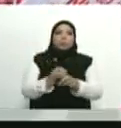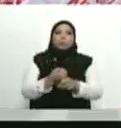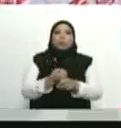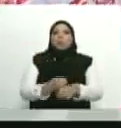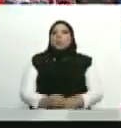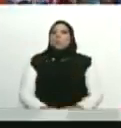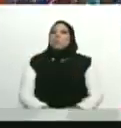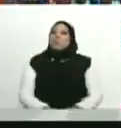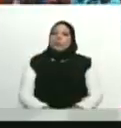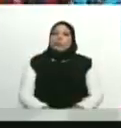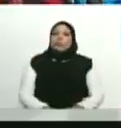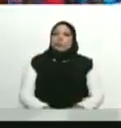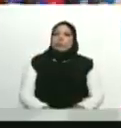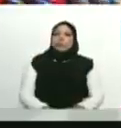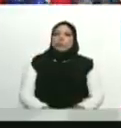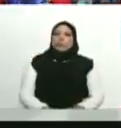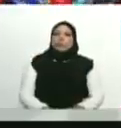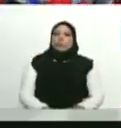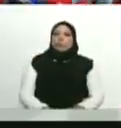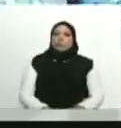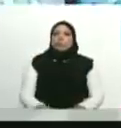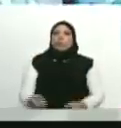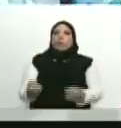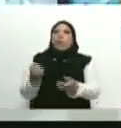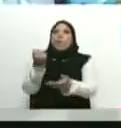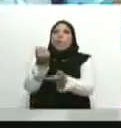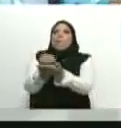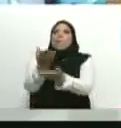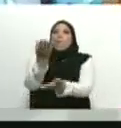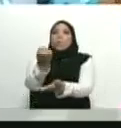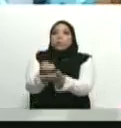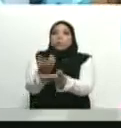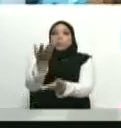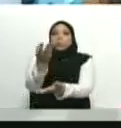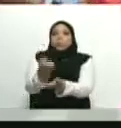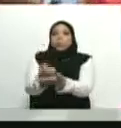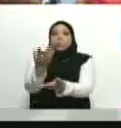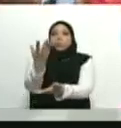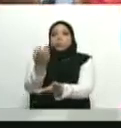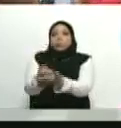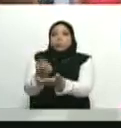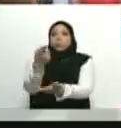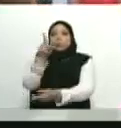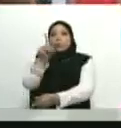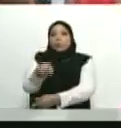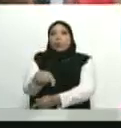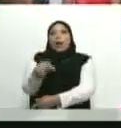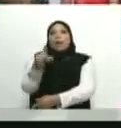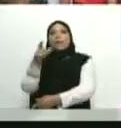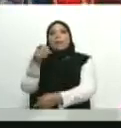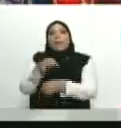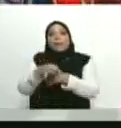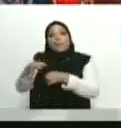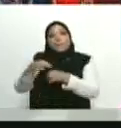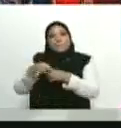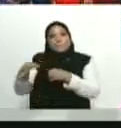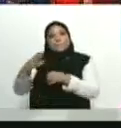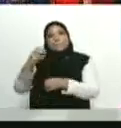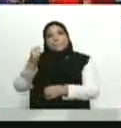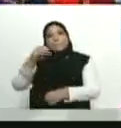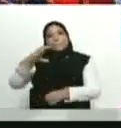Chico. Igualmente en Monaga, la gente de San Antonio de Maturín, municipio